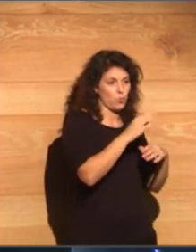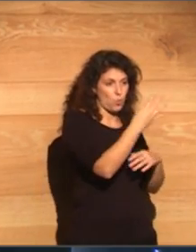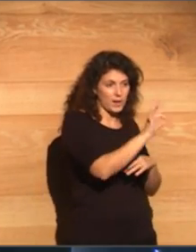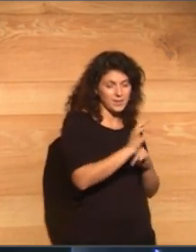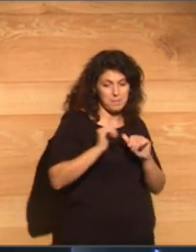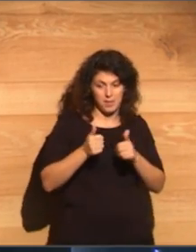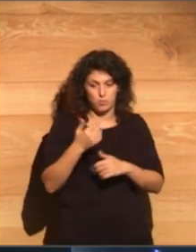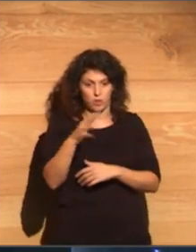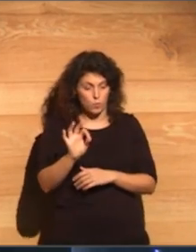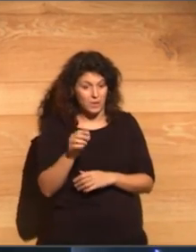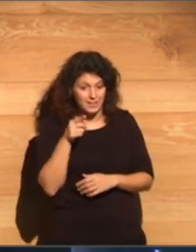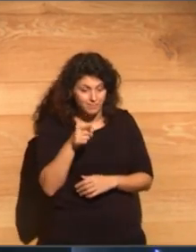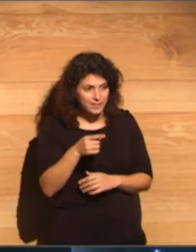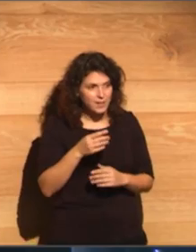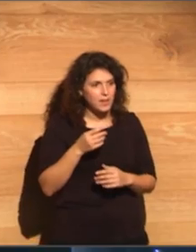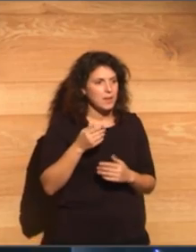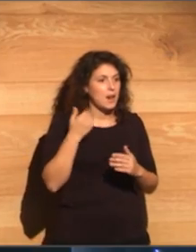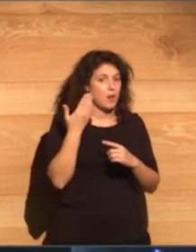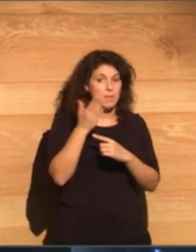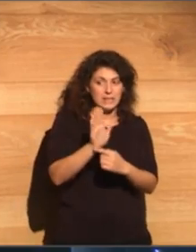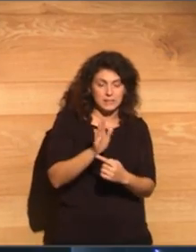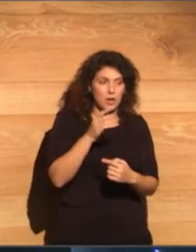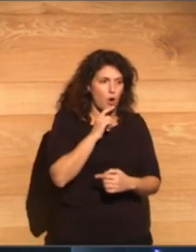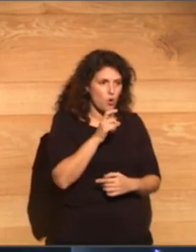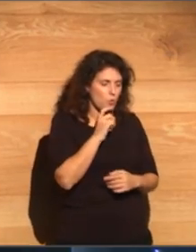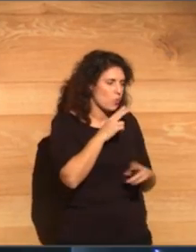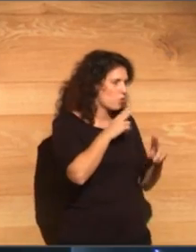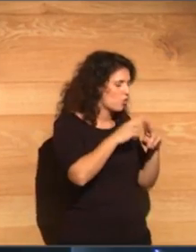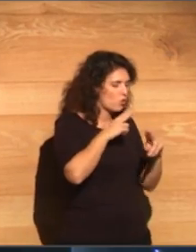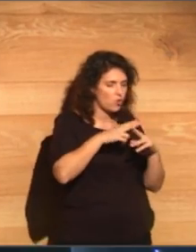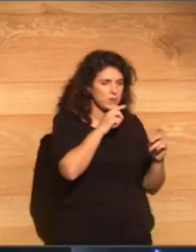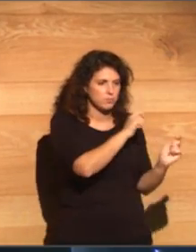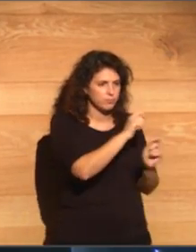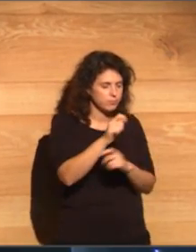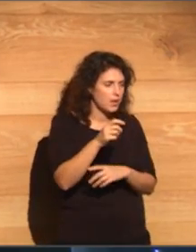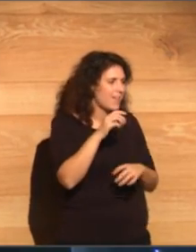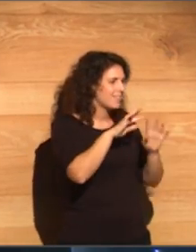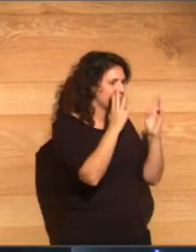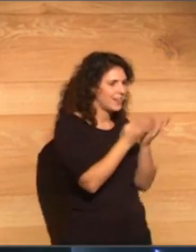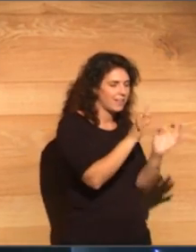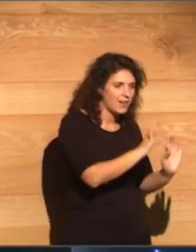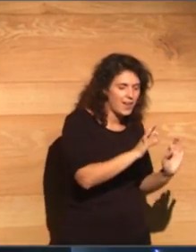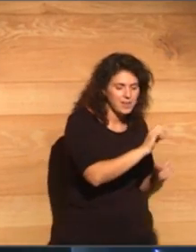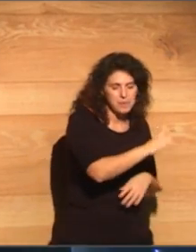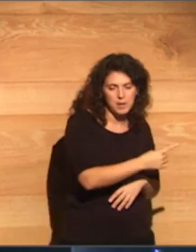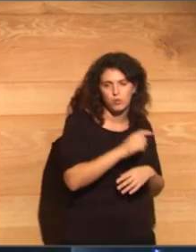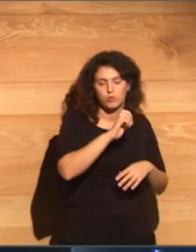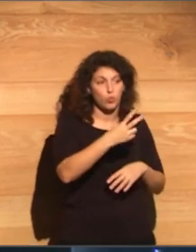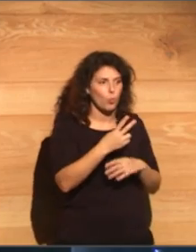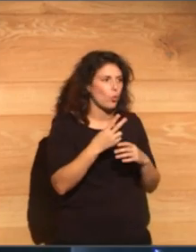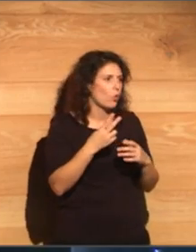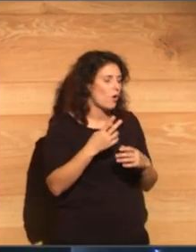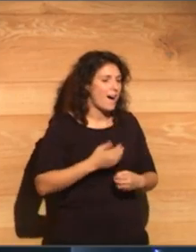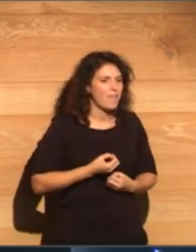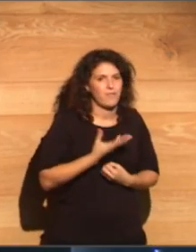50. Se lo van tirando, lo presenta con distintos nombres, lo llamó Tierra de Nadie primero, lo llamó Los